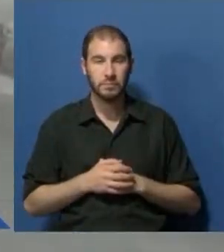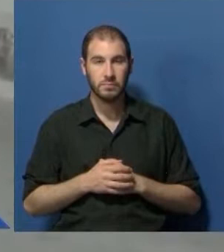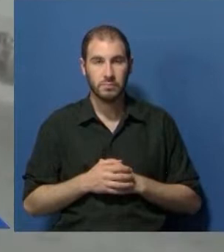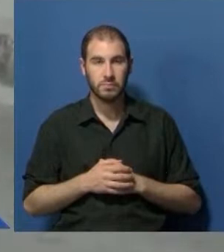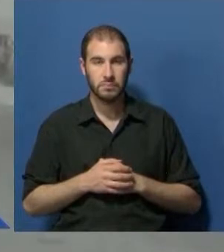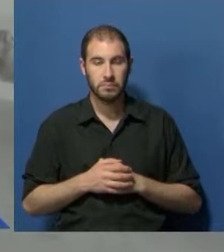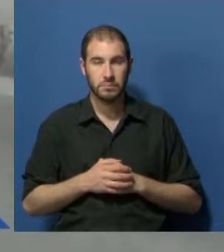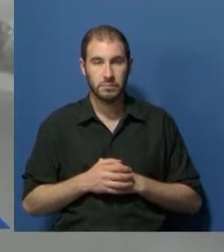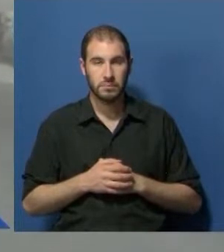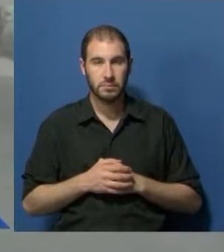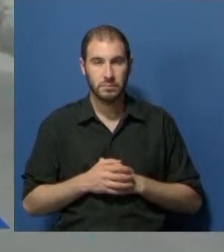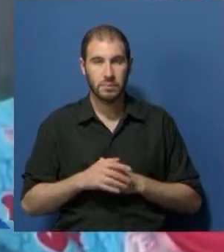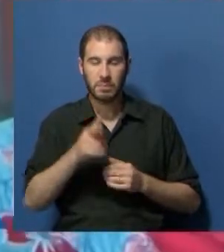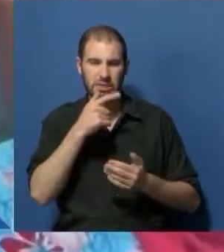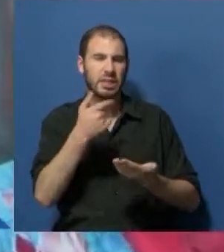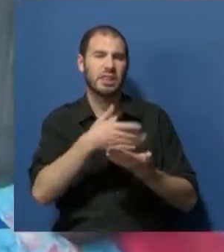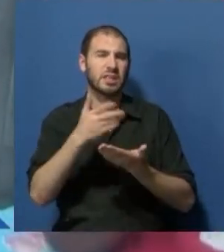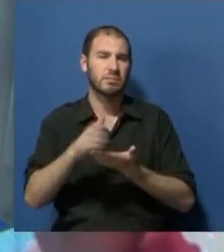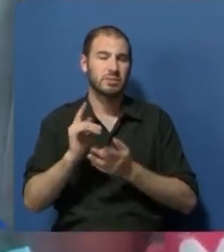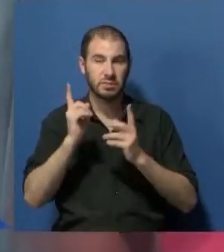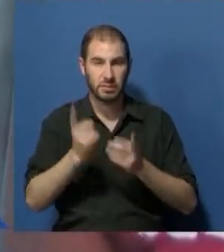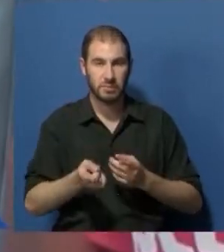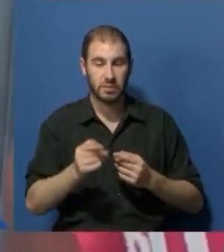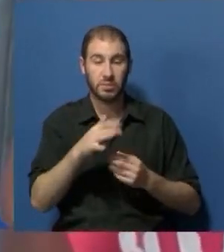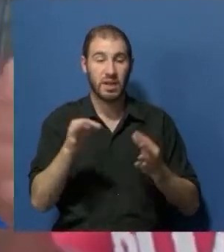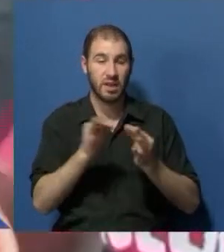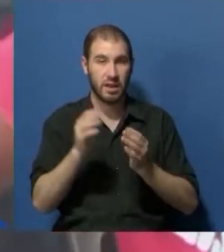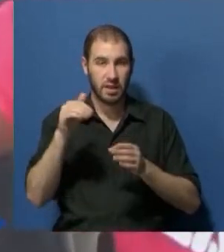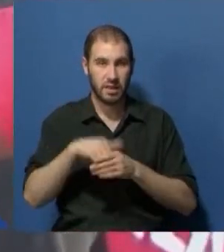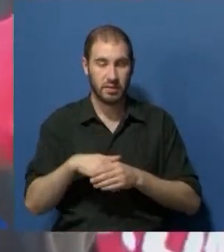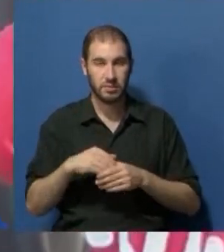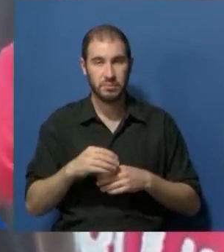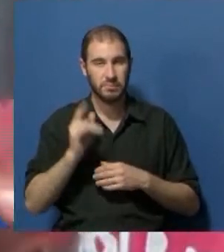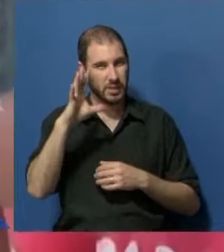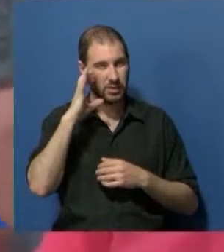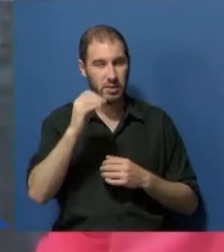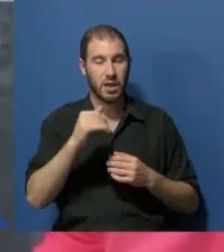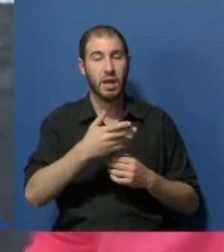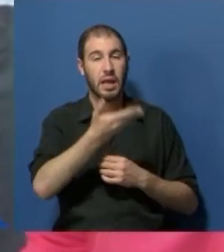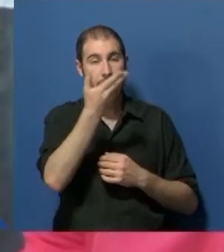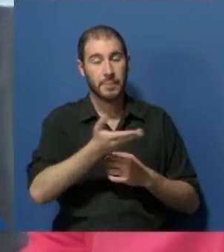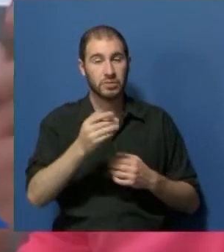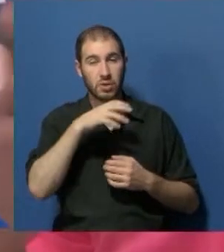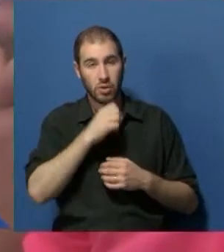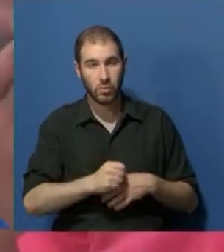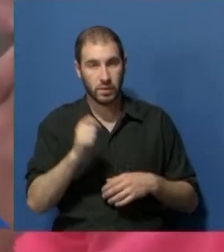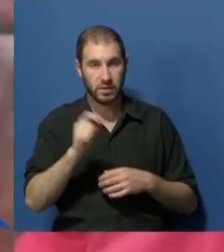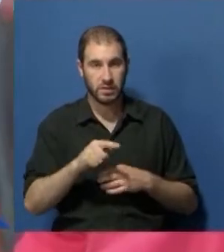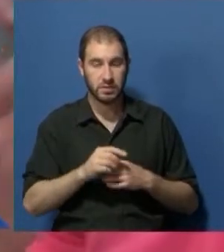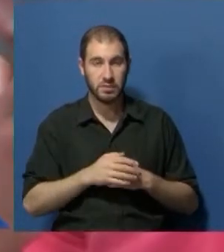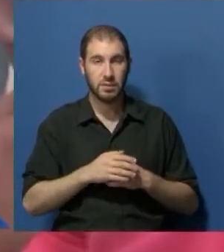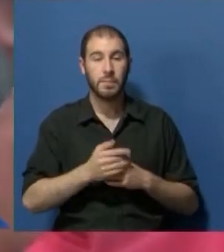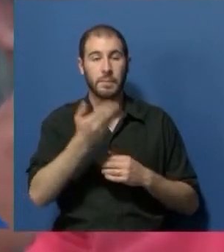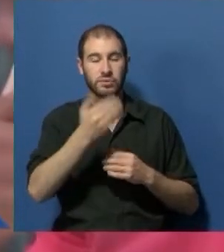romper con un racismo también imperante en la isla. Recordemos que la población cubana tiene un